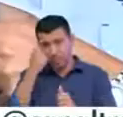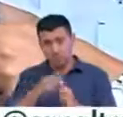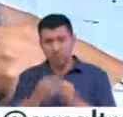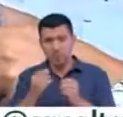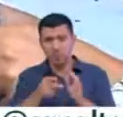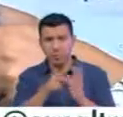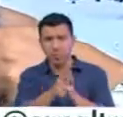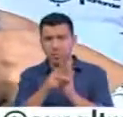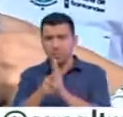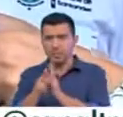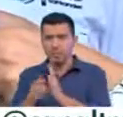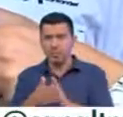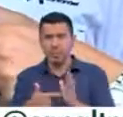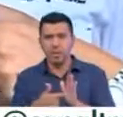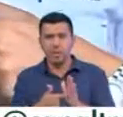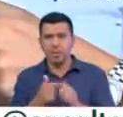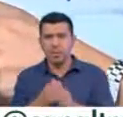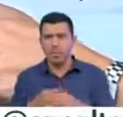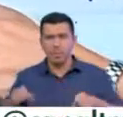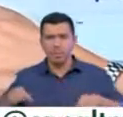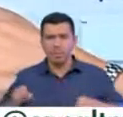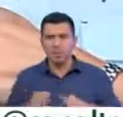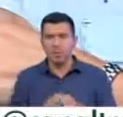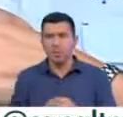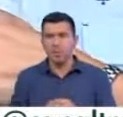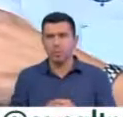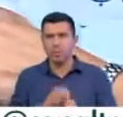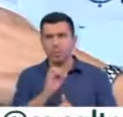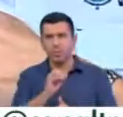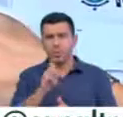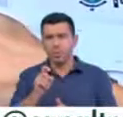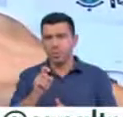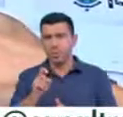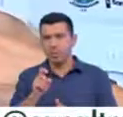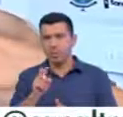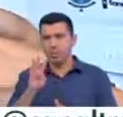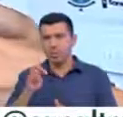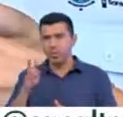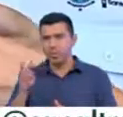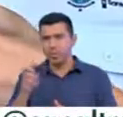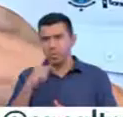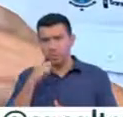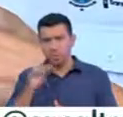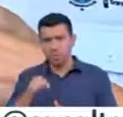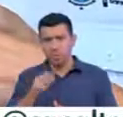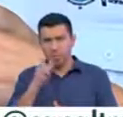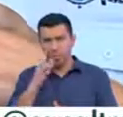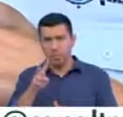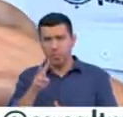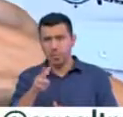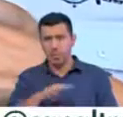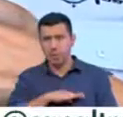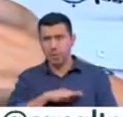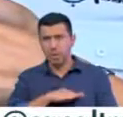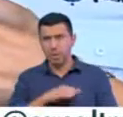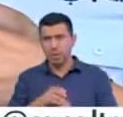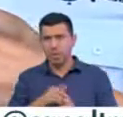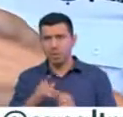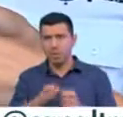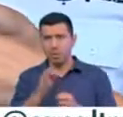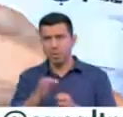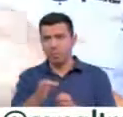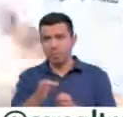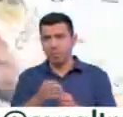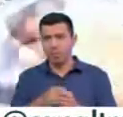es el 0698. Lo pueden observar en la página de la Alcaldía Municipal y la página de